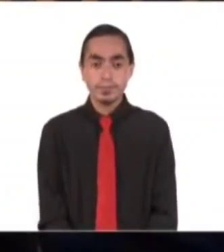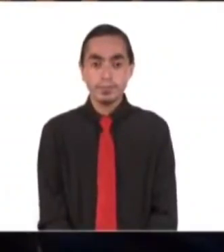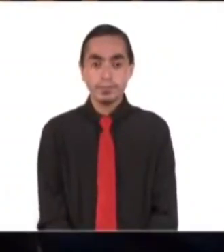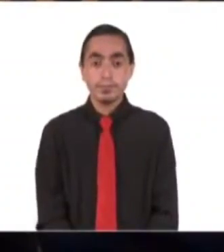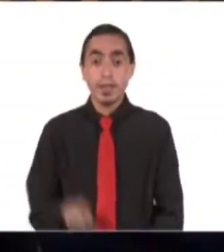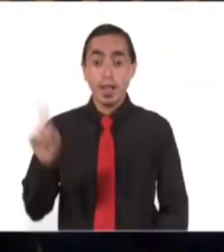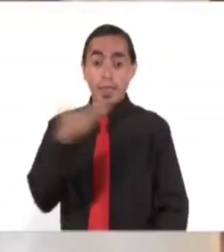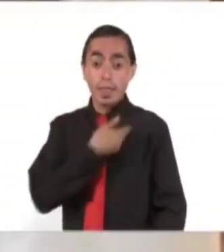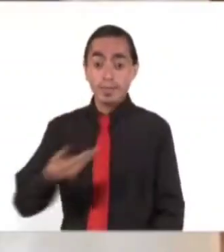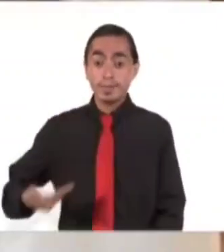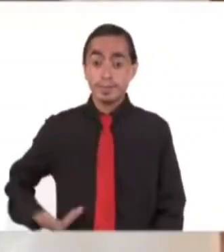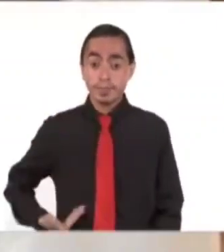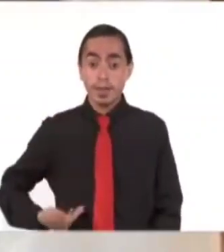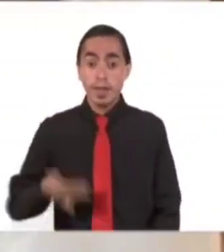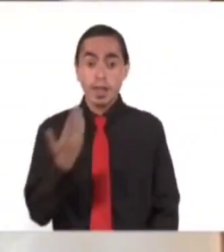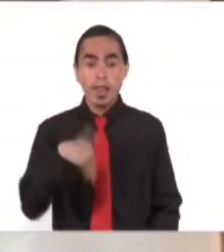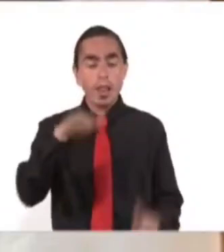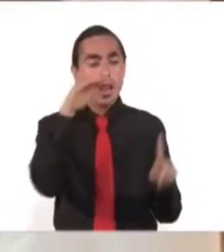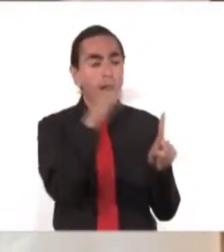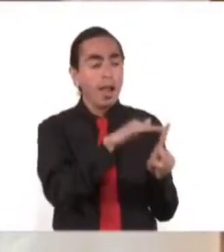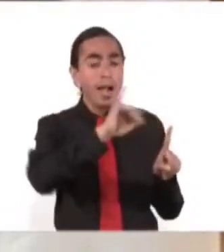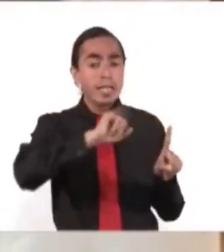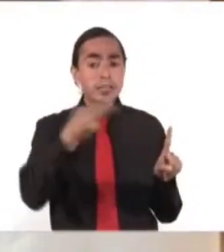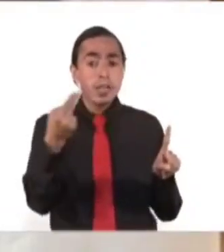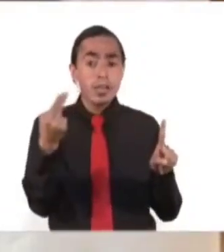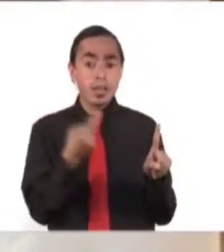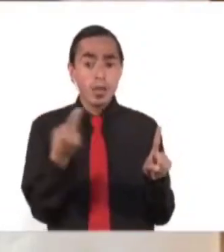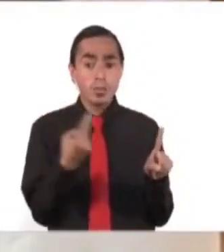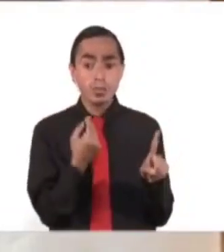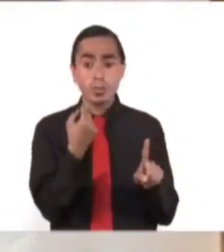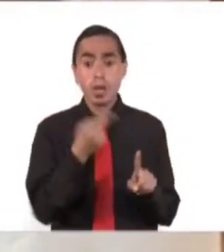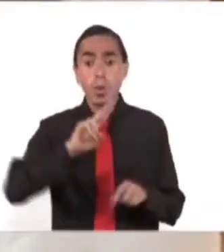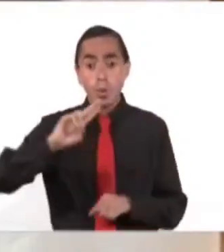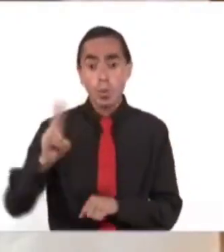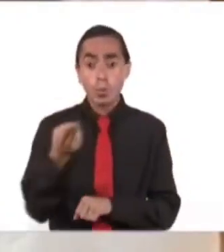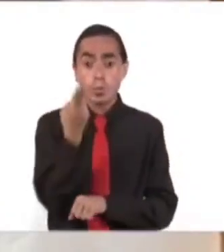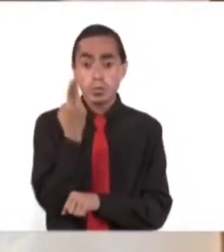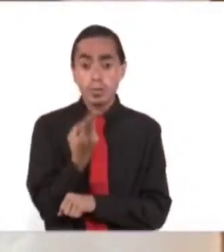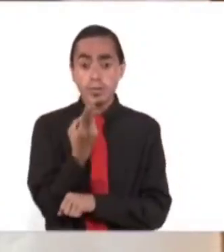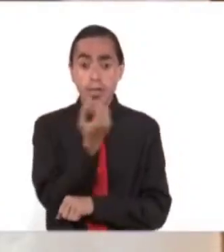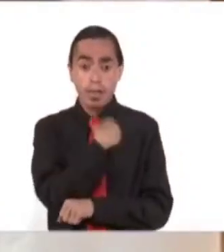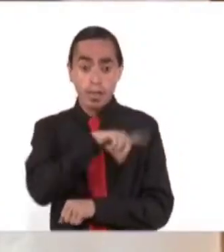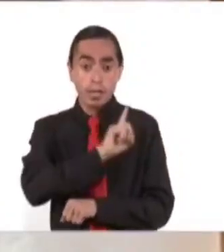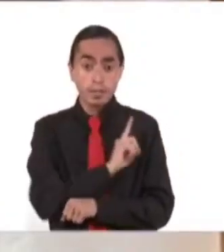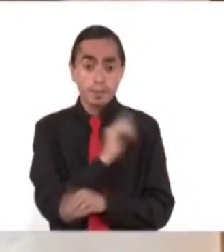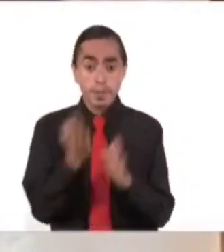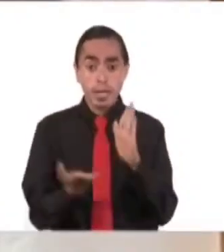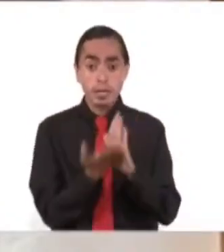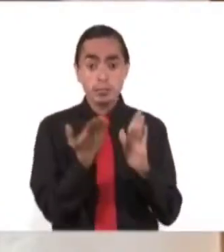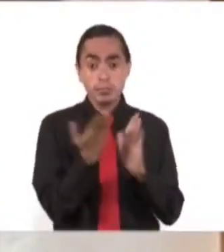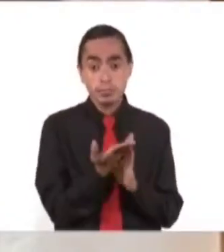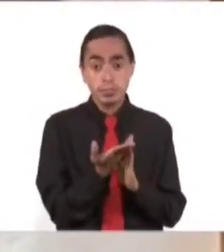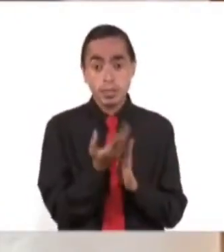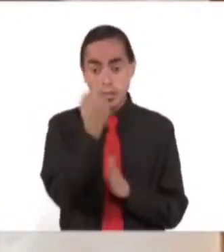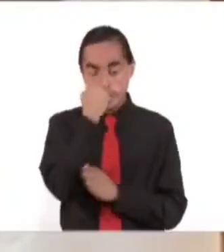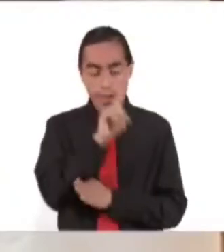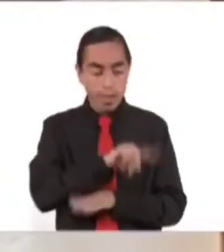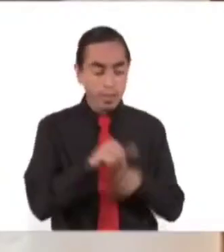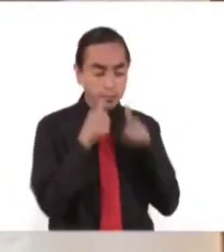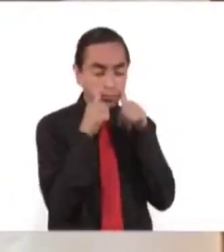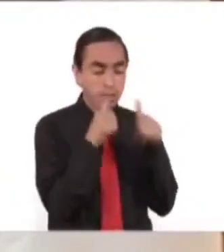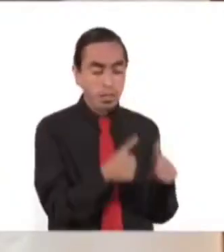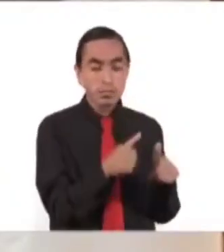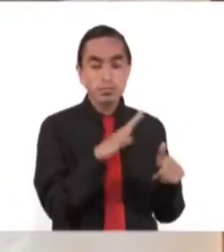El presidente llamó la atención sobre la necesidad de crear universidades de la salud de atención al primer nivel,